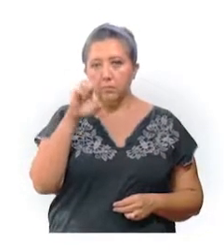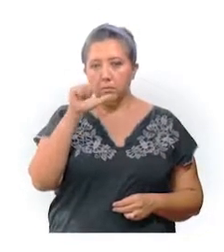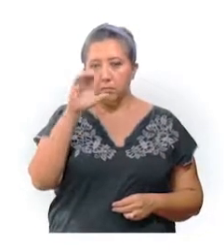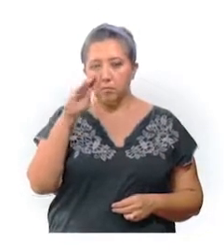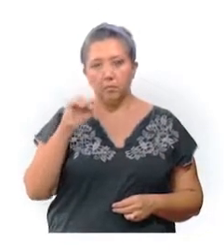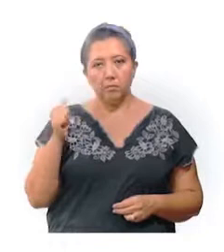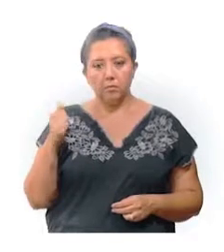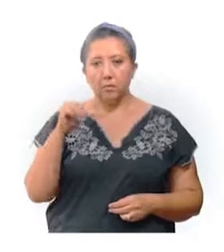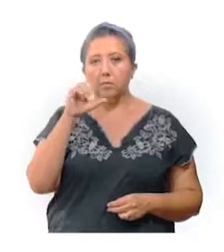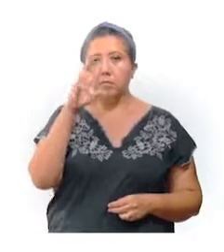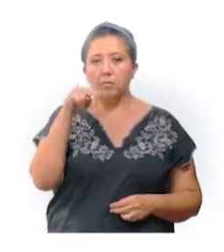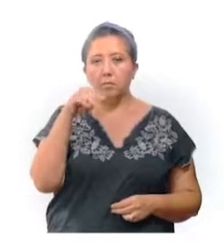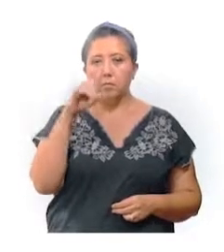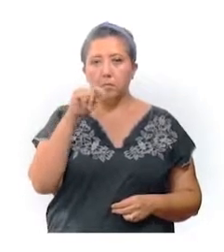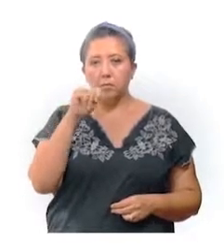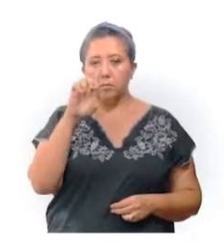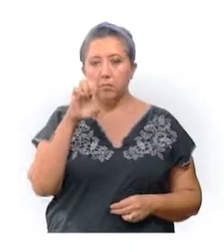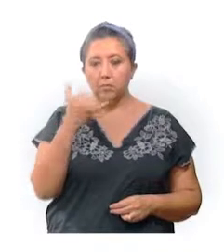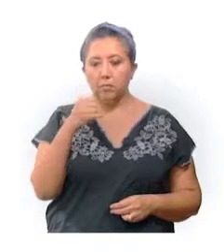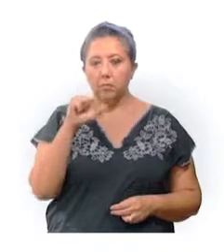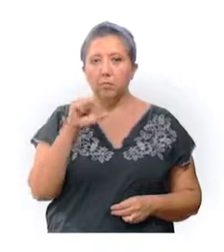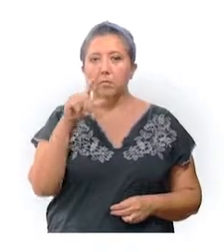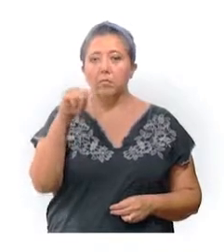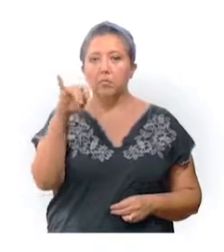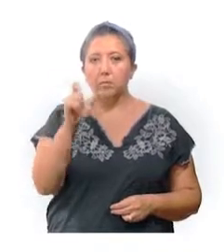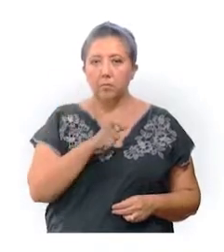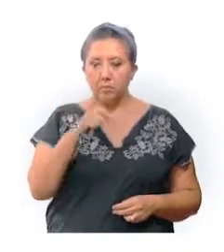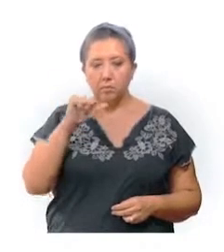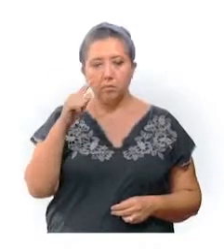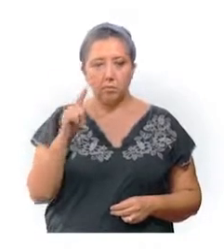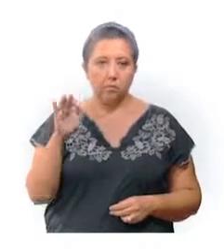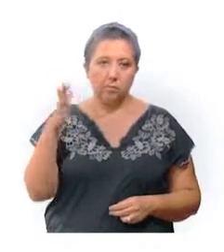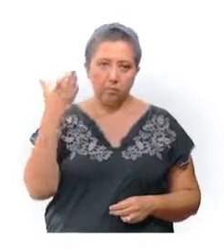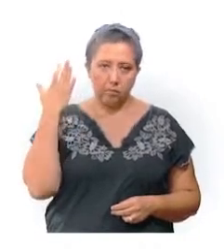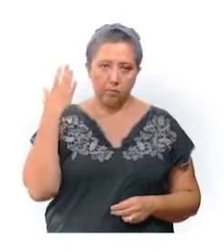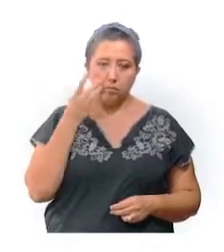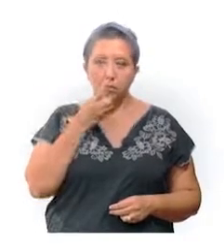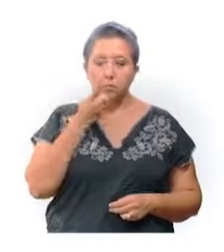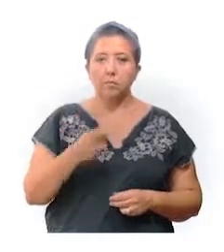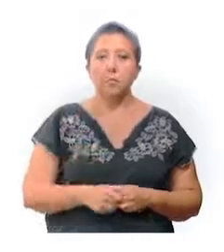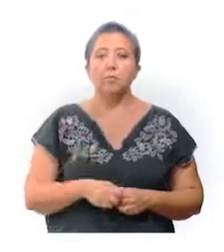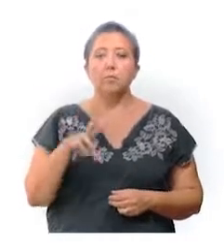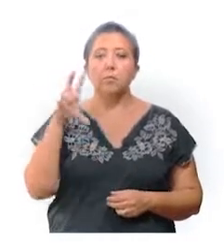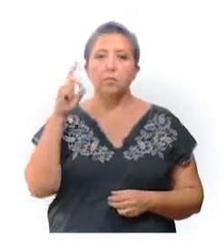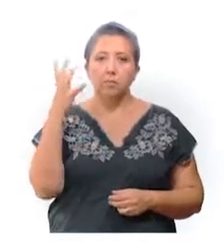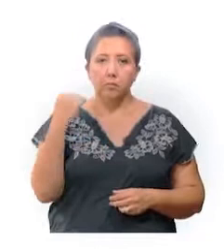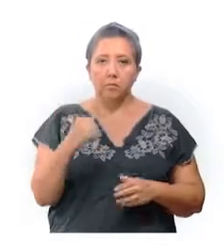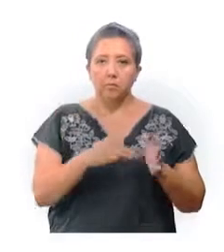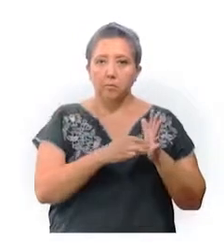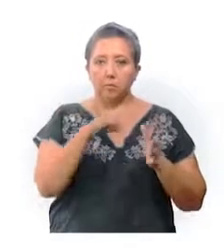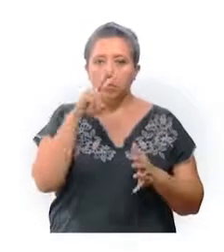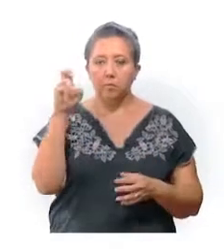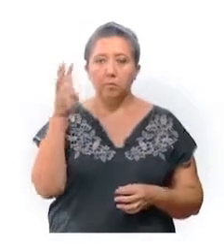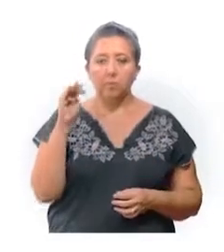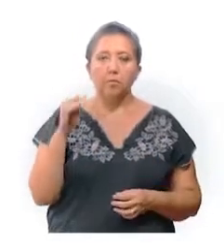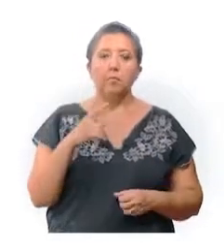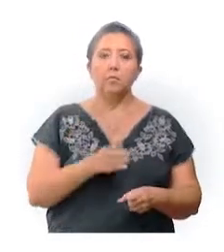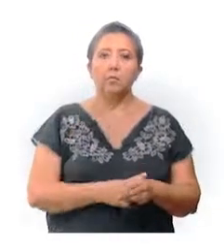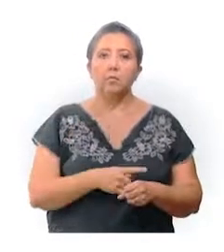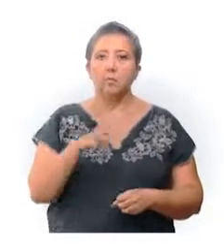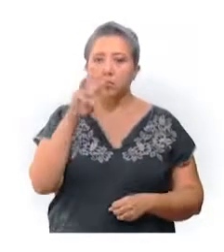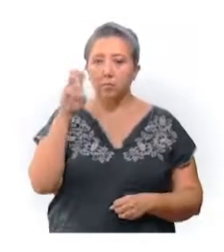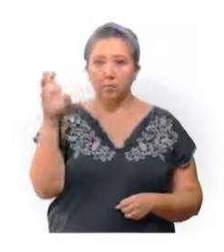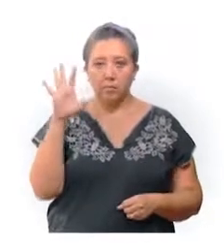1 en Acanque, Tecó, Tella, Tinum y Tixpehual, y 1 foráneo. De los 39.290 casos